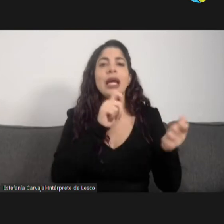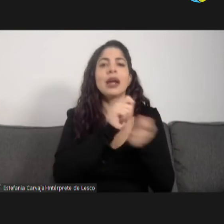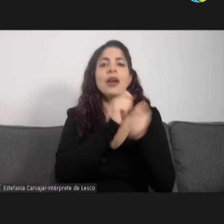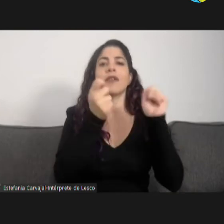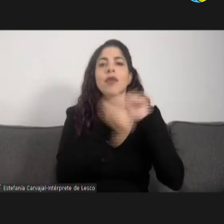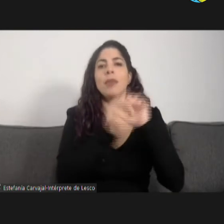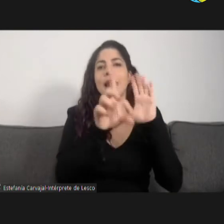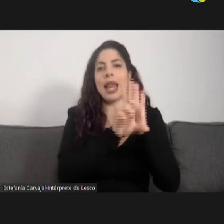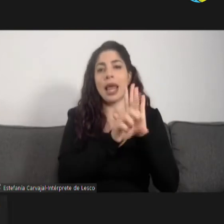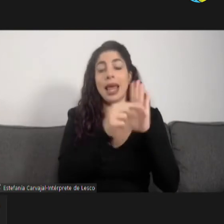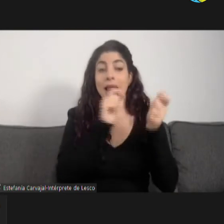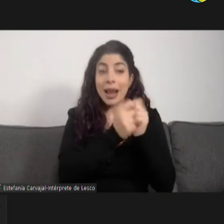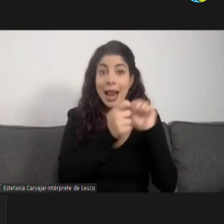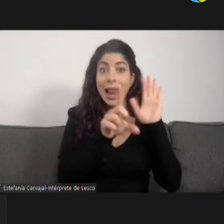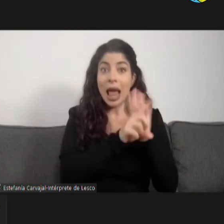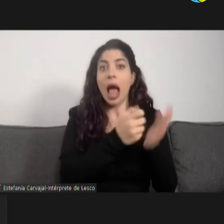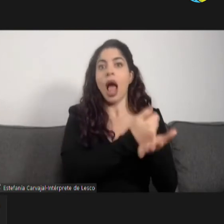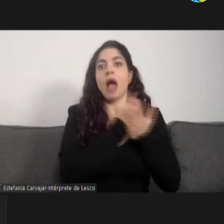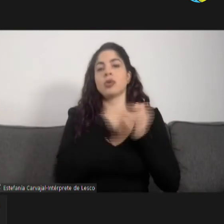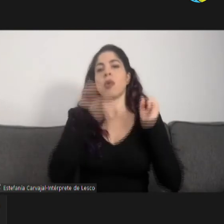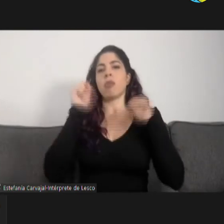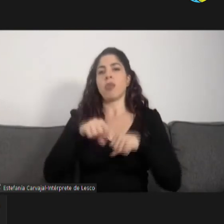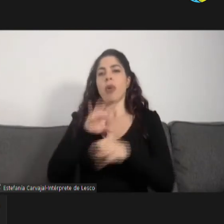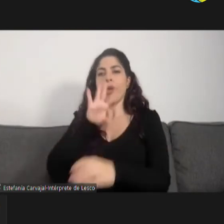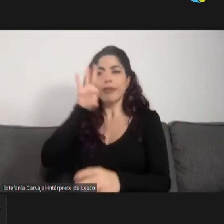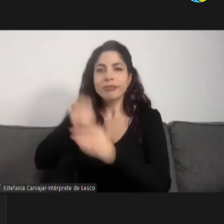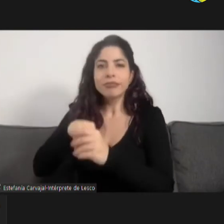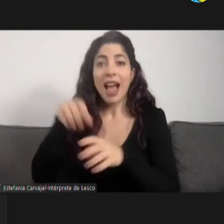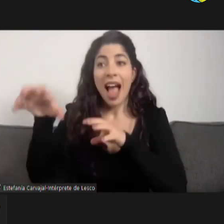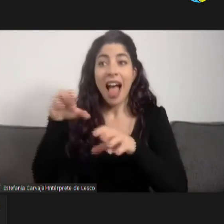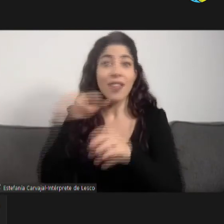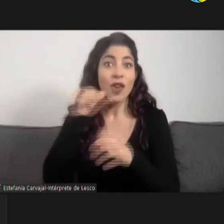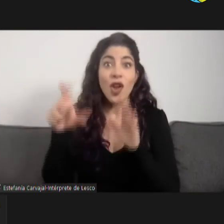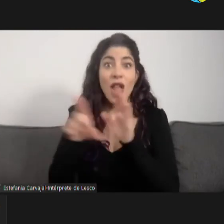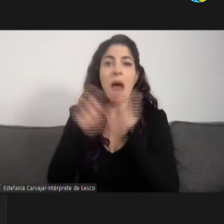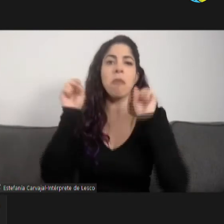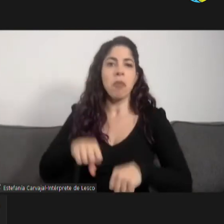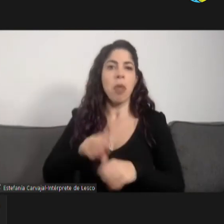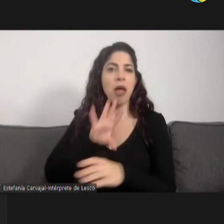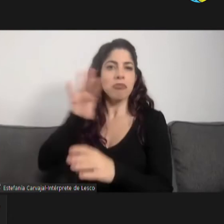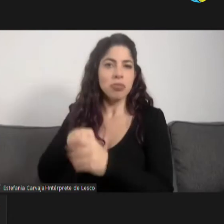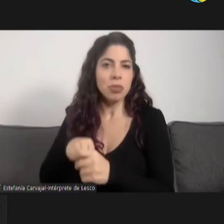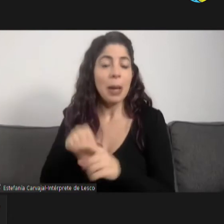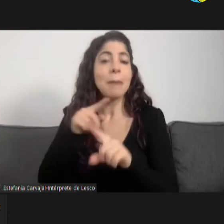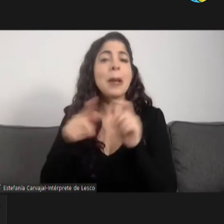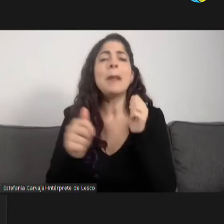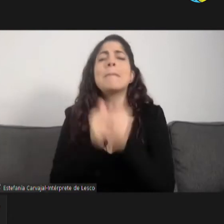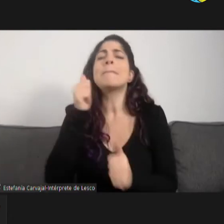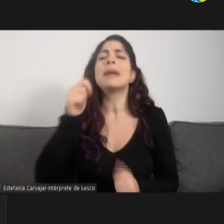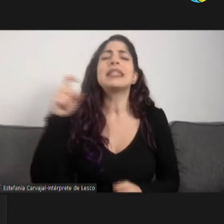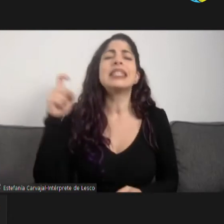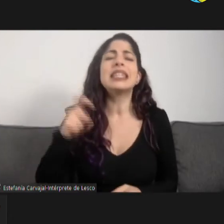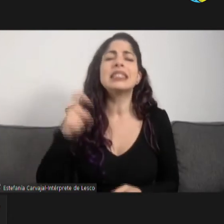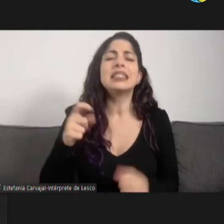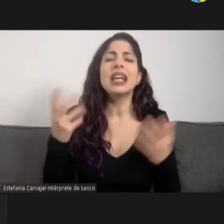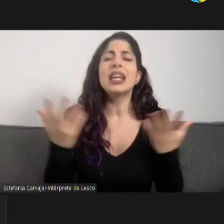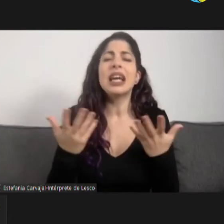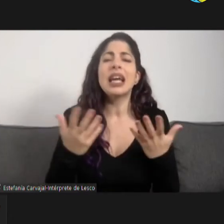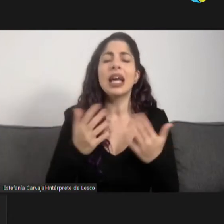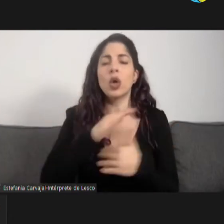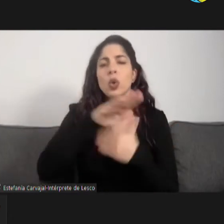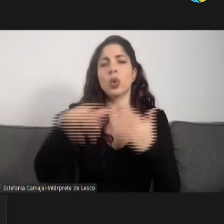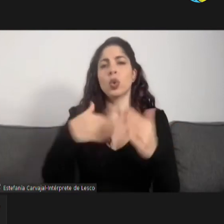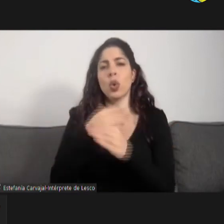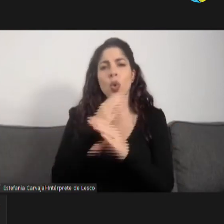que permitan esa intervención en las actividades ilegales. Pero sobre todo, lo más necesario es que nos cuidemos nosotros, que